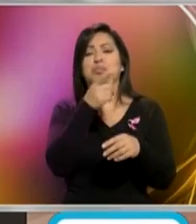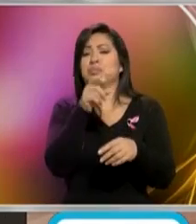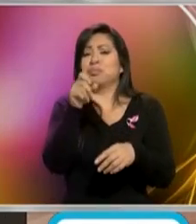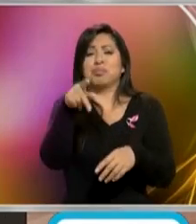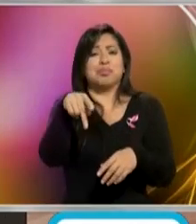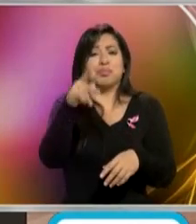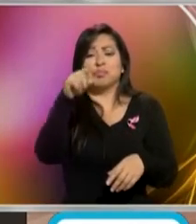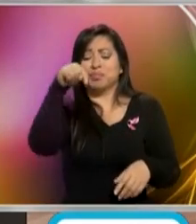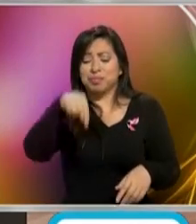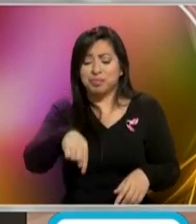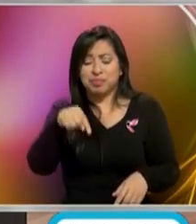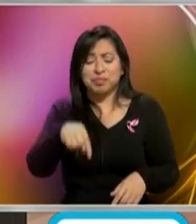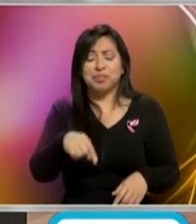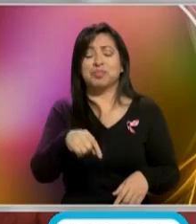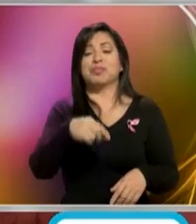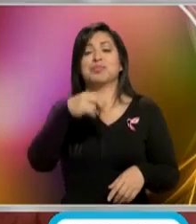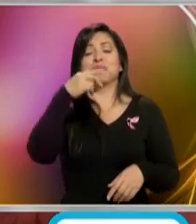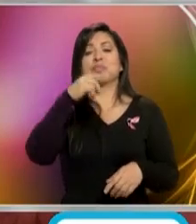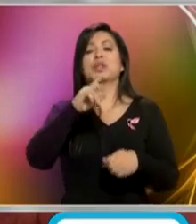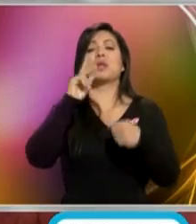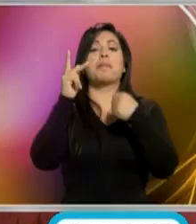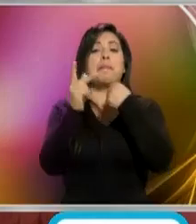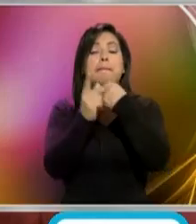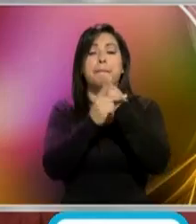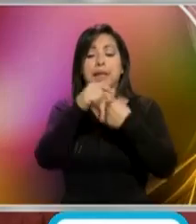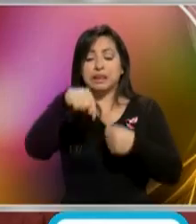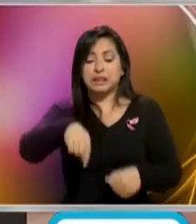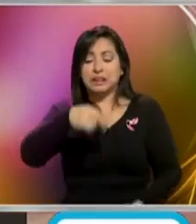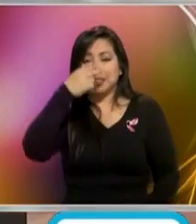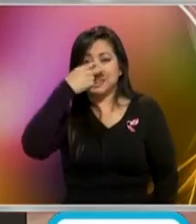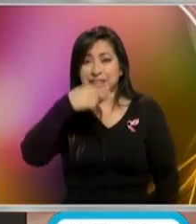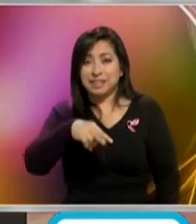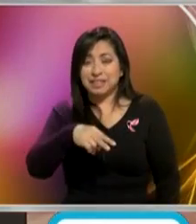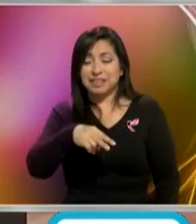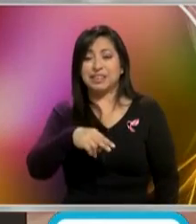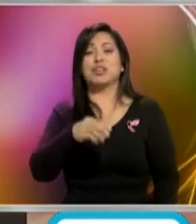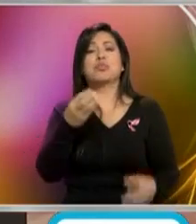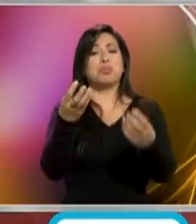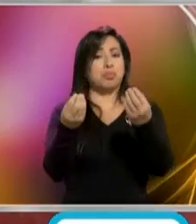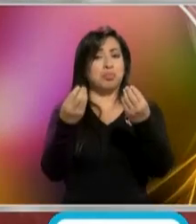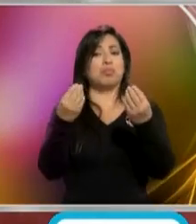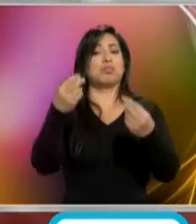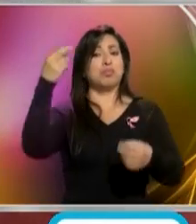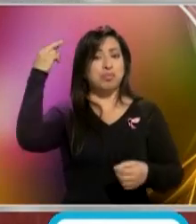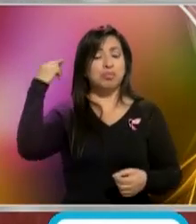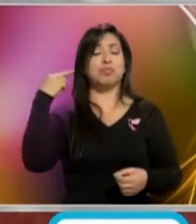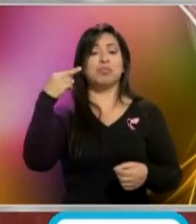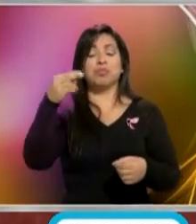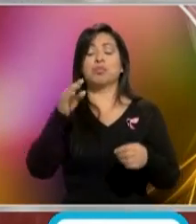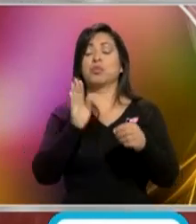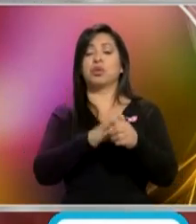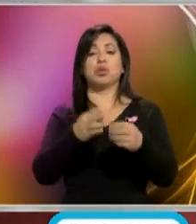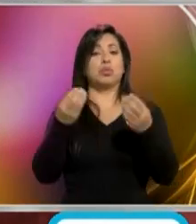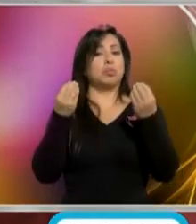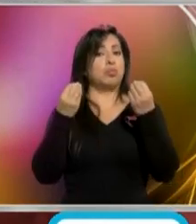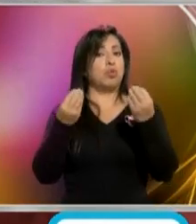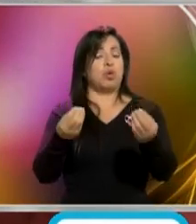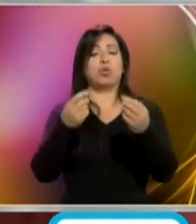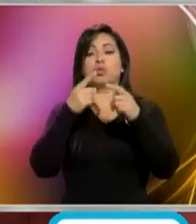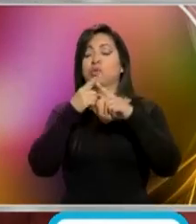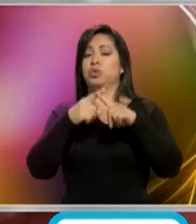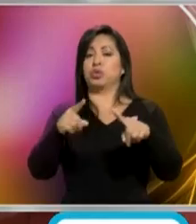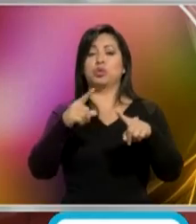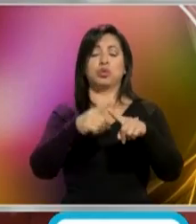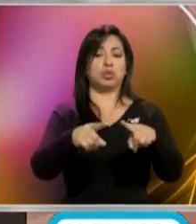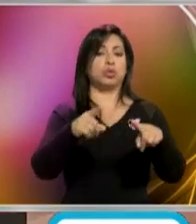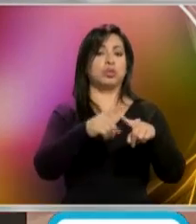mismo en nuestro país puedes hacer muchísimos viajes. Vaya, si nuestro país por algo se caracteriza, es por la variedad Y amplísima yo creo que de sin puntos duda también es turísticos, una ¿no? pregunta